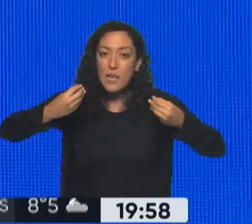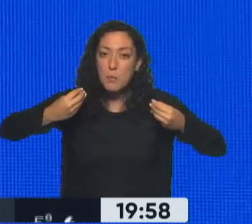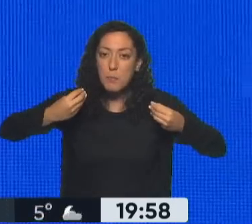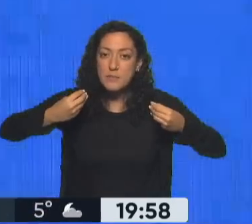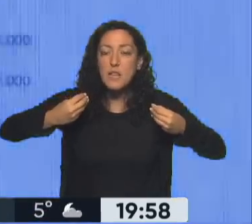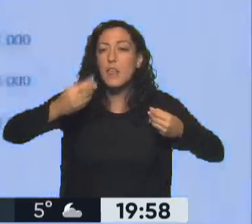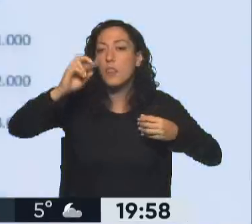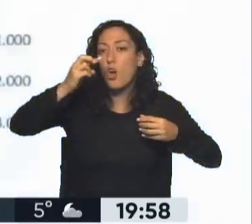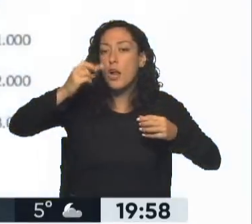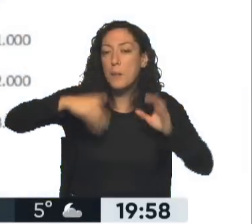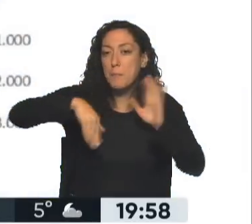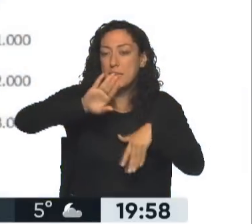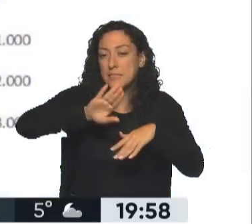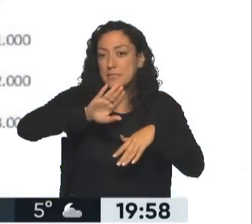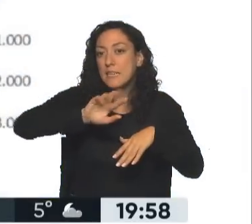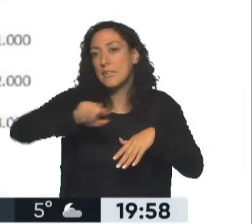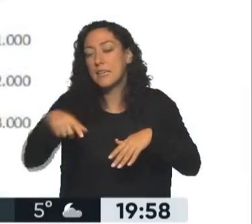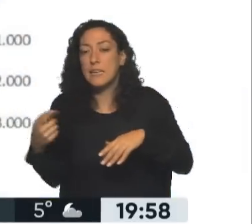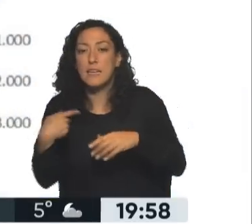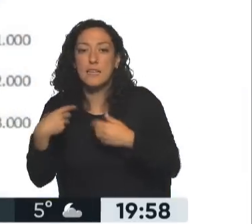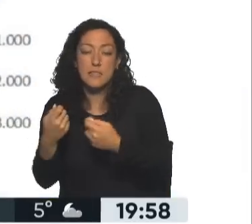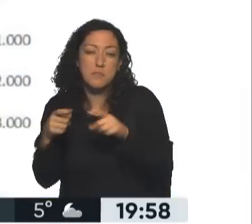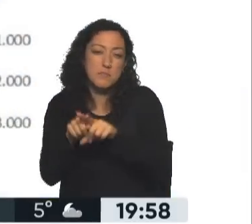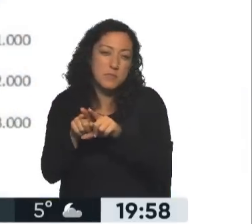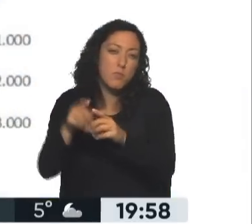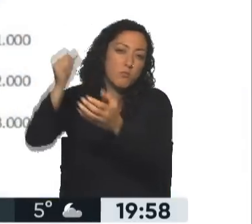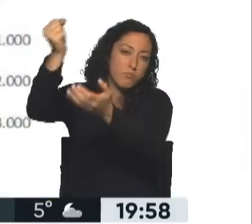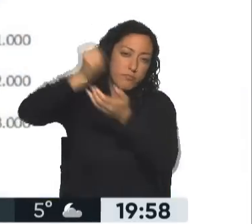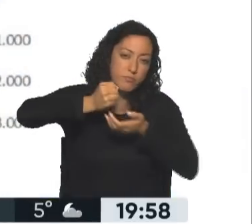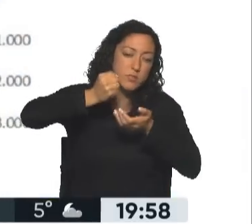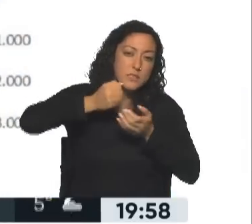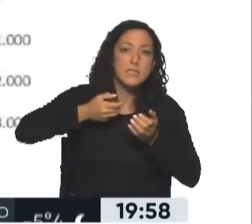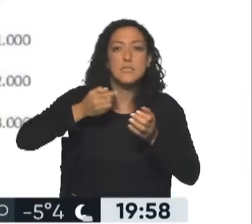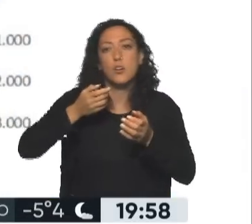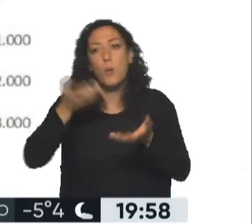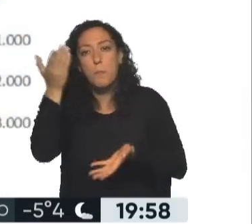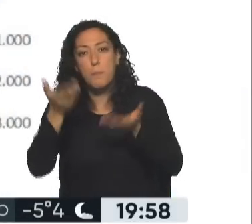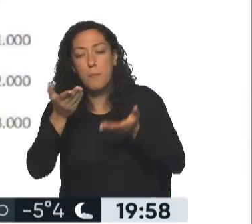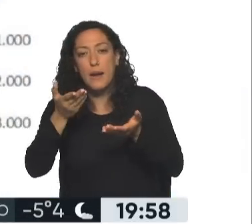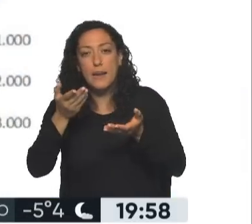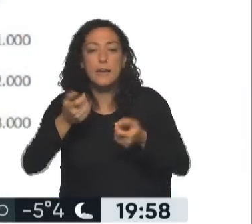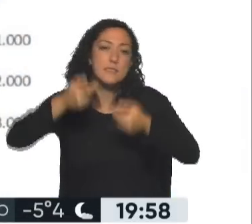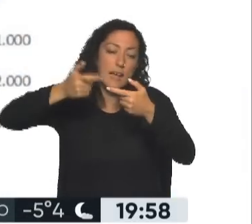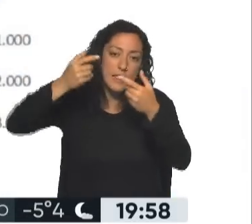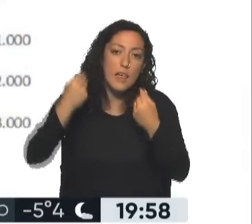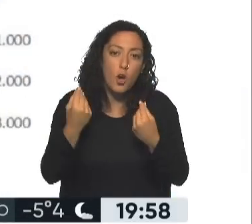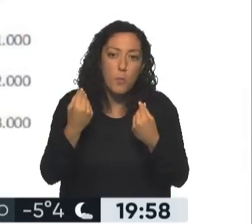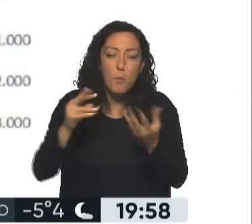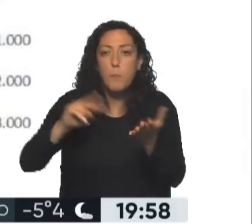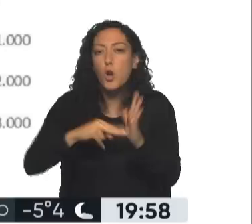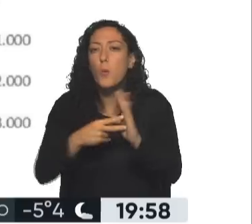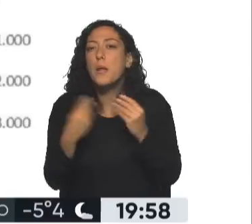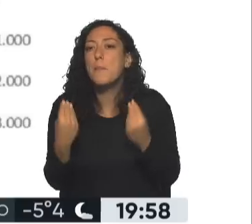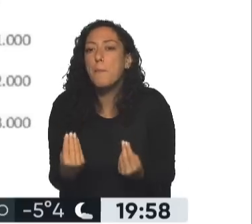de aproximadamente 6.000 millones de dólares entre inversión extranjera directa y salida. Pero ¿saben dónde se